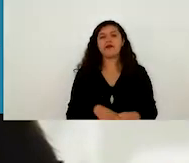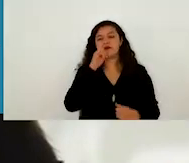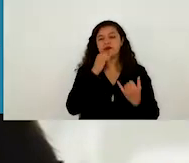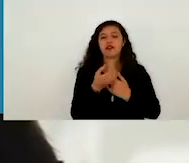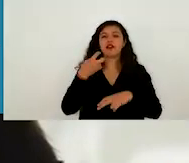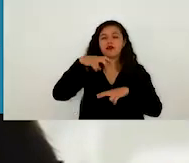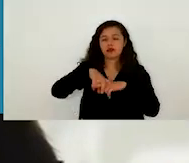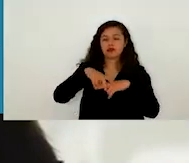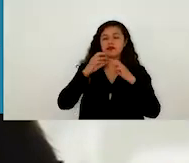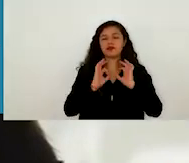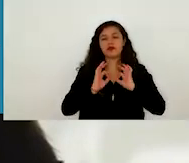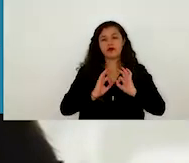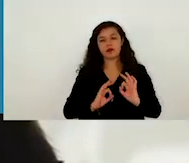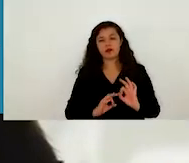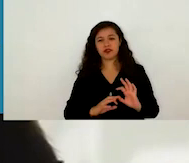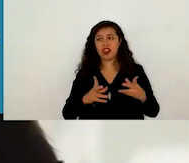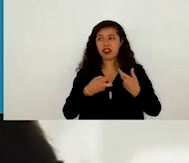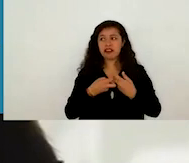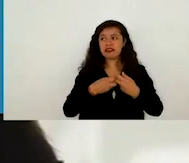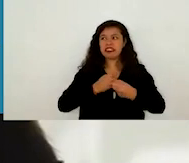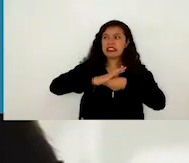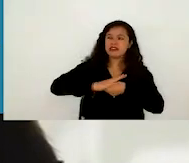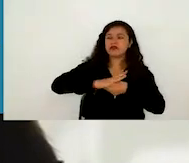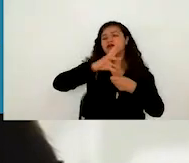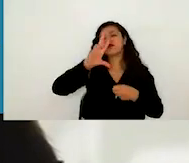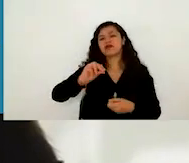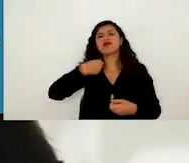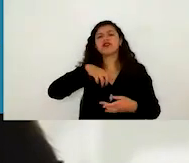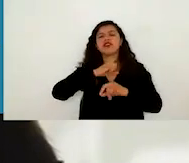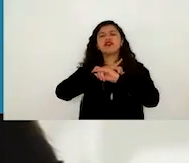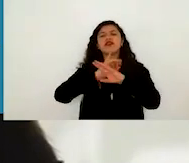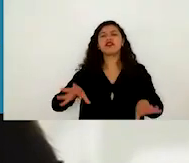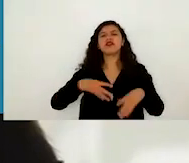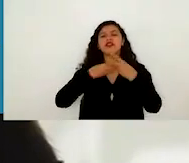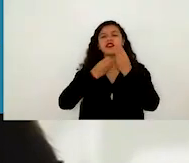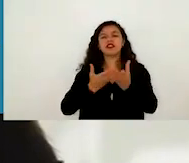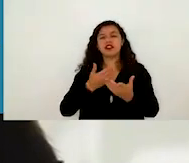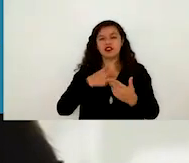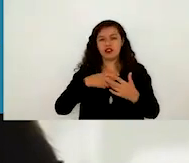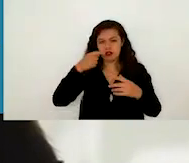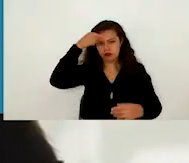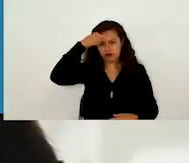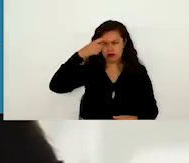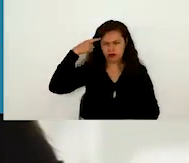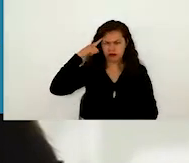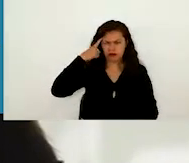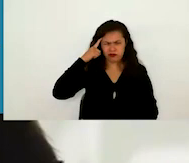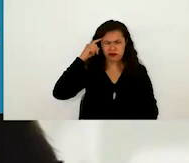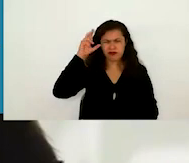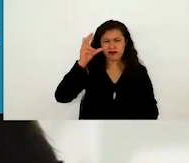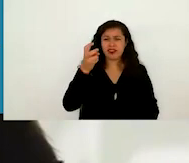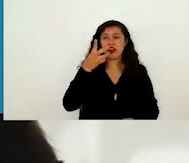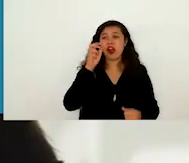carl tensos no no no no podrá transmitir una información cuando se esté enojado mucha mucha atención